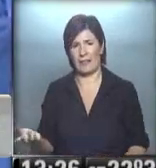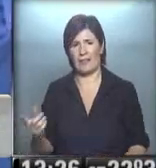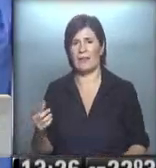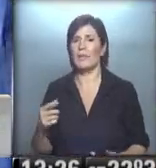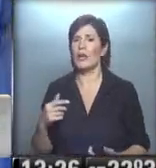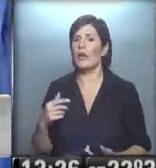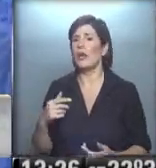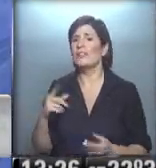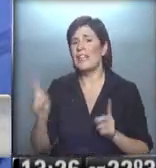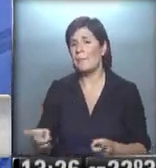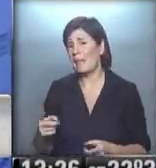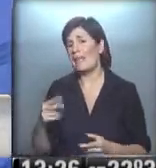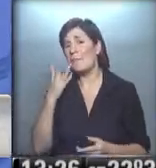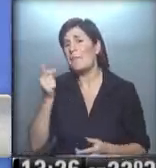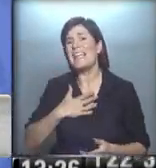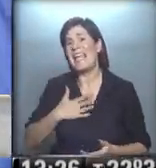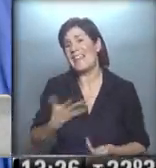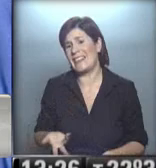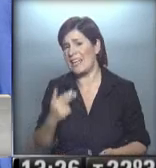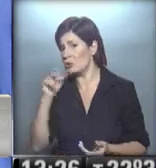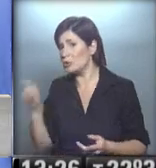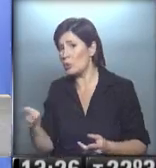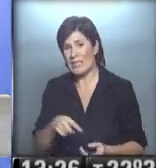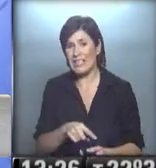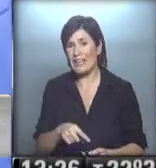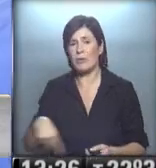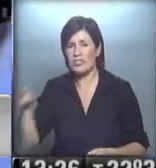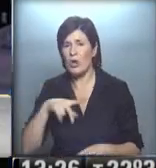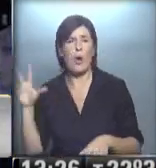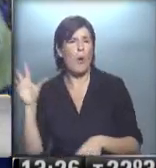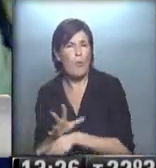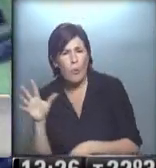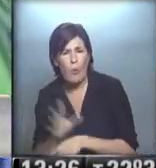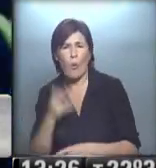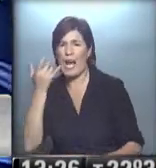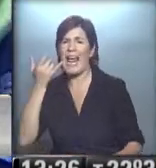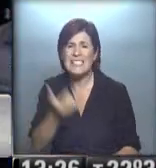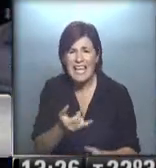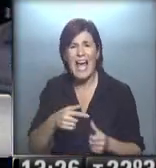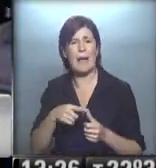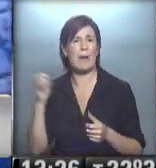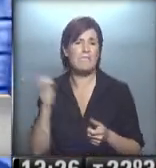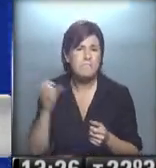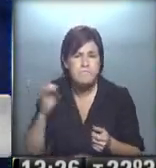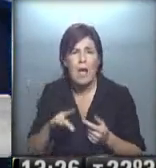para Mica, porque esta gente se le burlaba a ella, la llamaban,